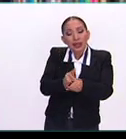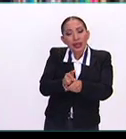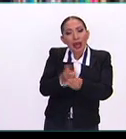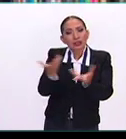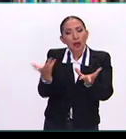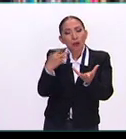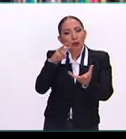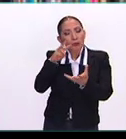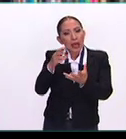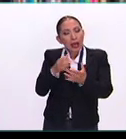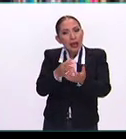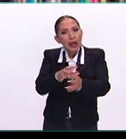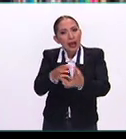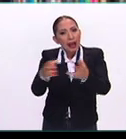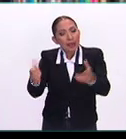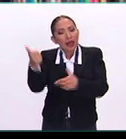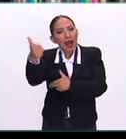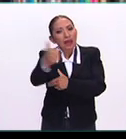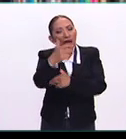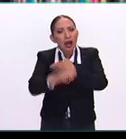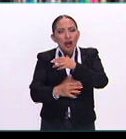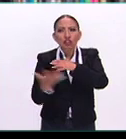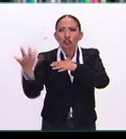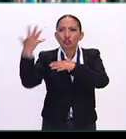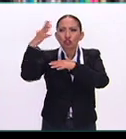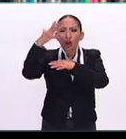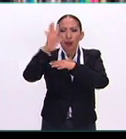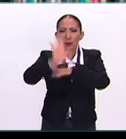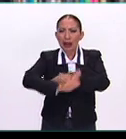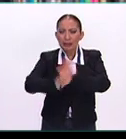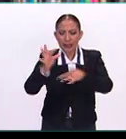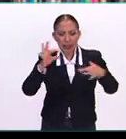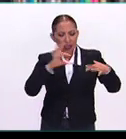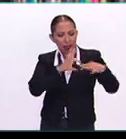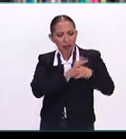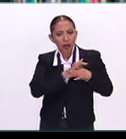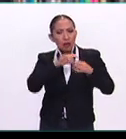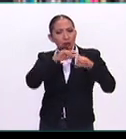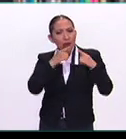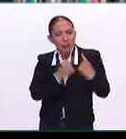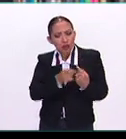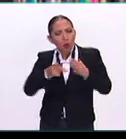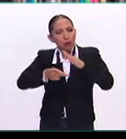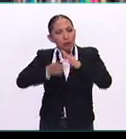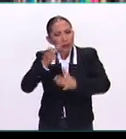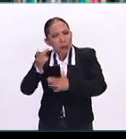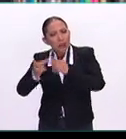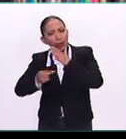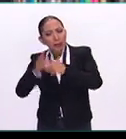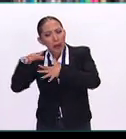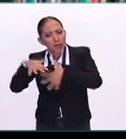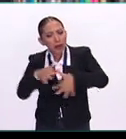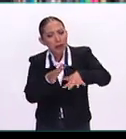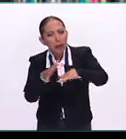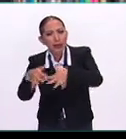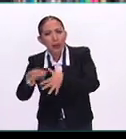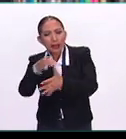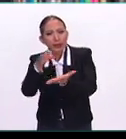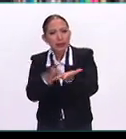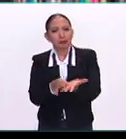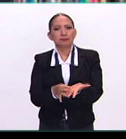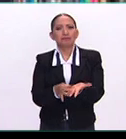aprestan voluptuosos, cada uno un sol, como un corazón que se resume uno tras otro ondulante sobre glándulas de